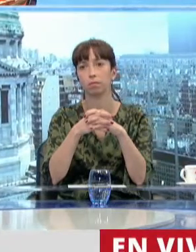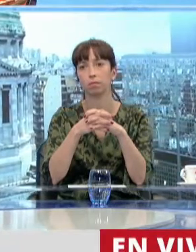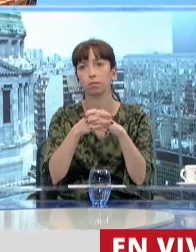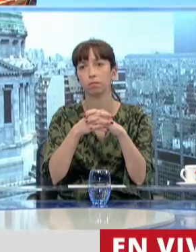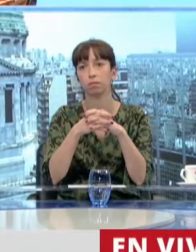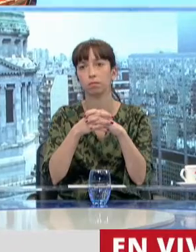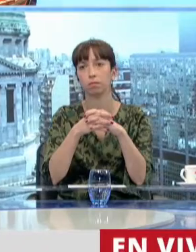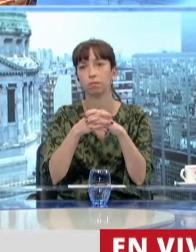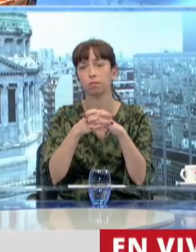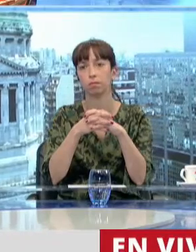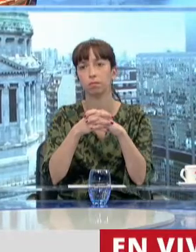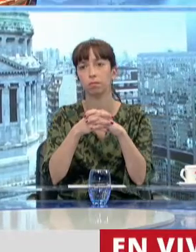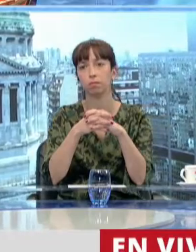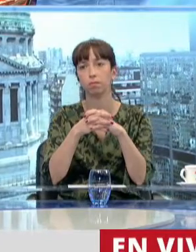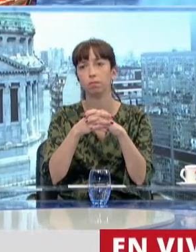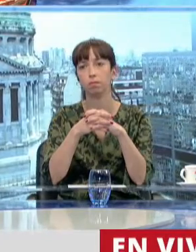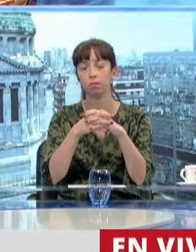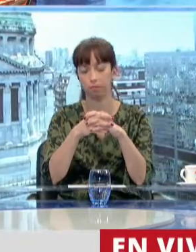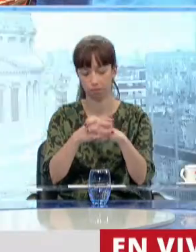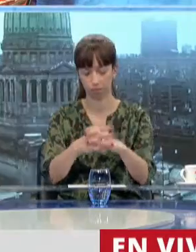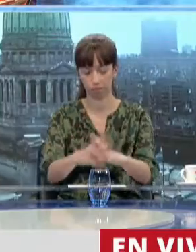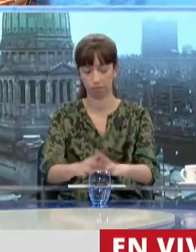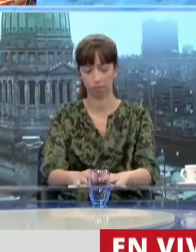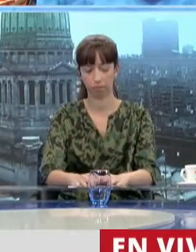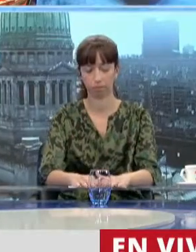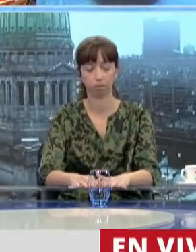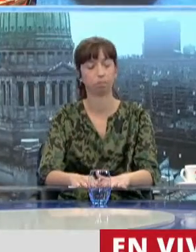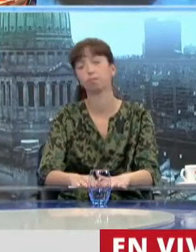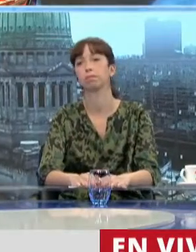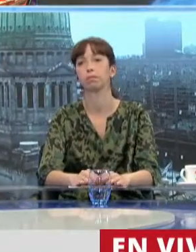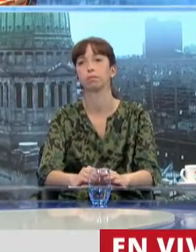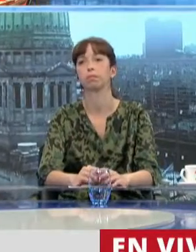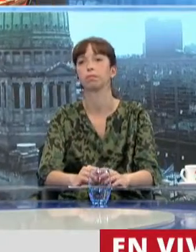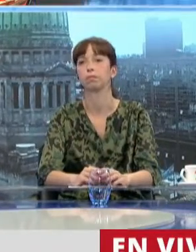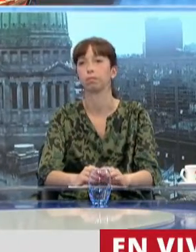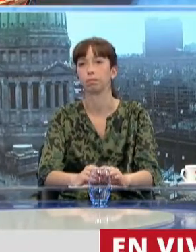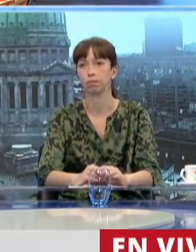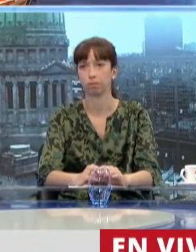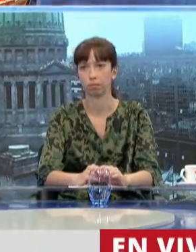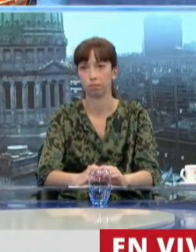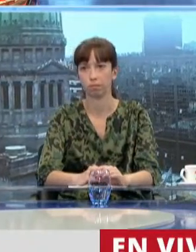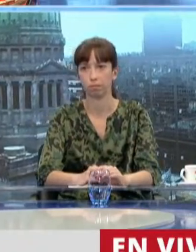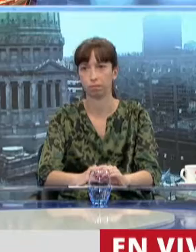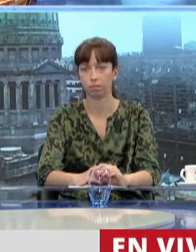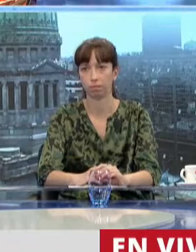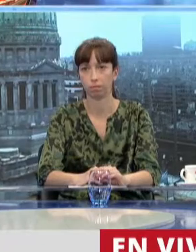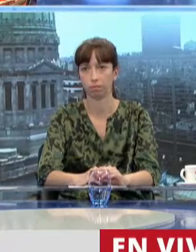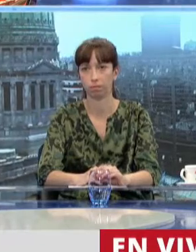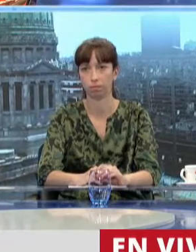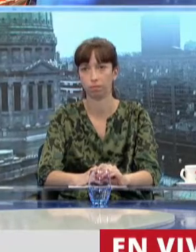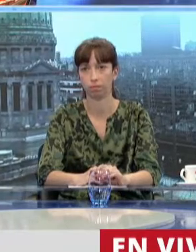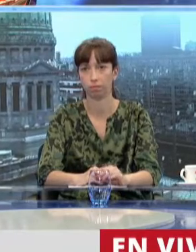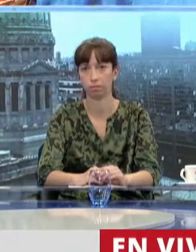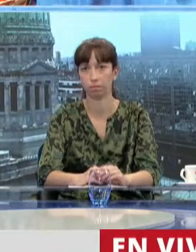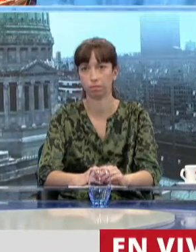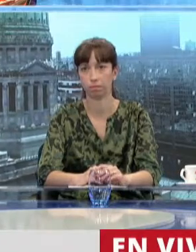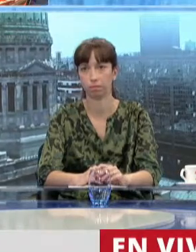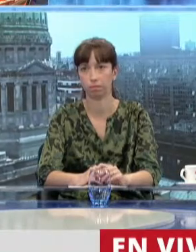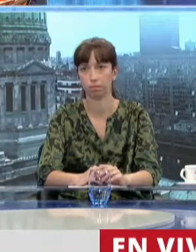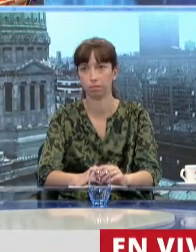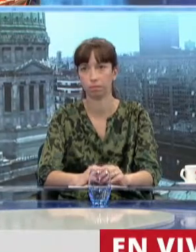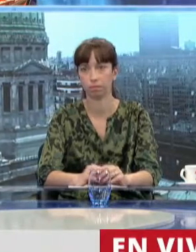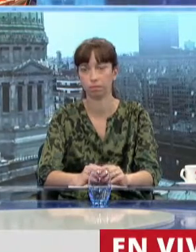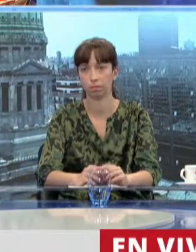inflación. Por lo tanto, desde ahí en más, no tenemos los mejores profesores de